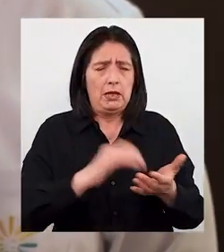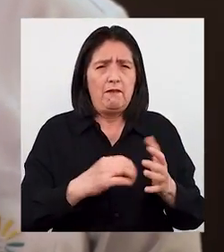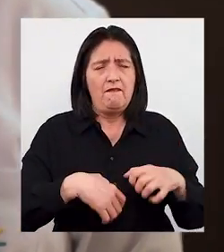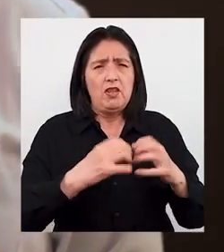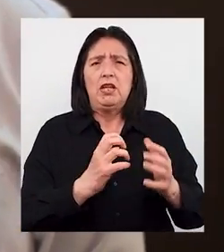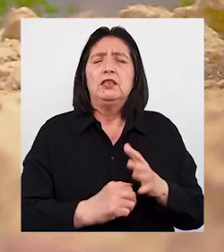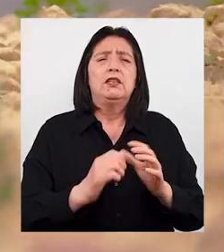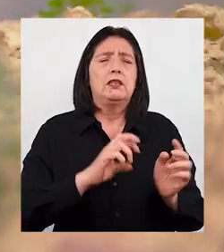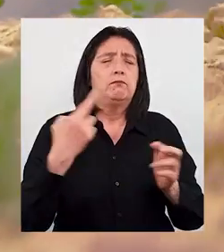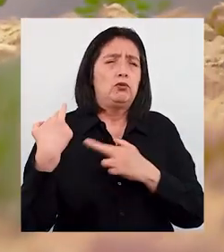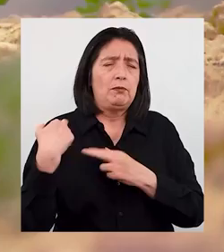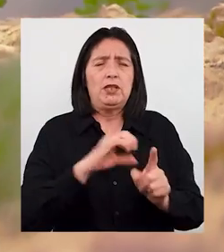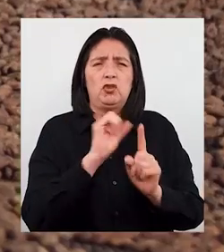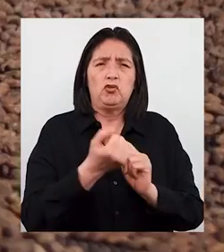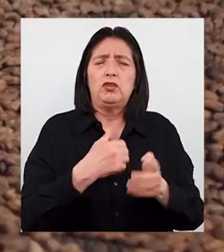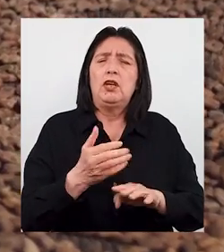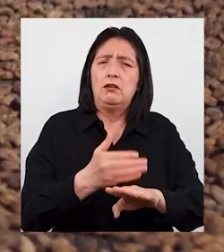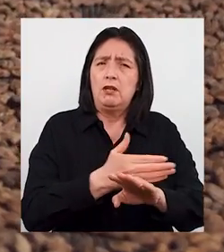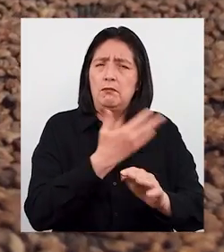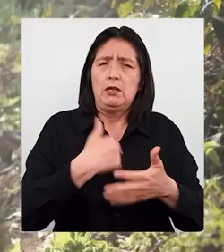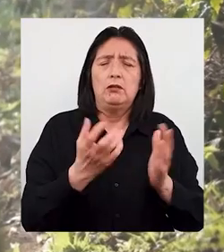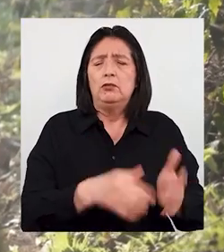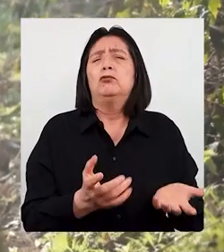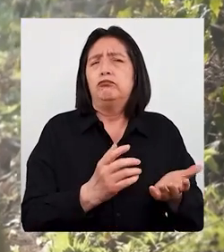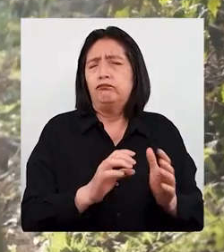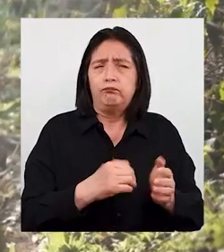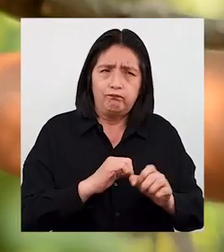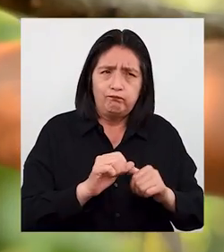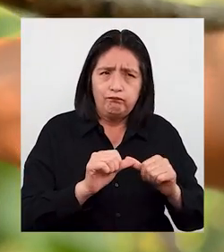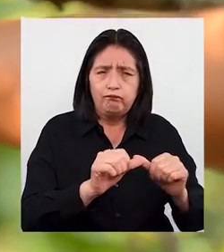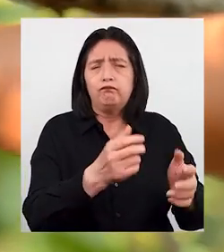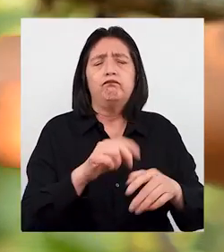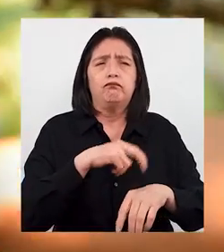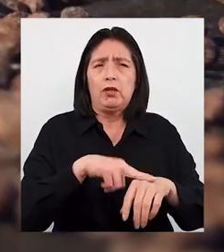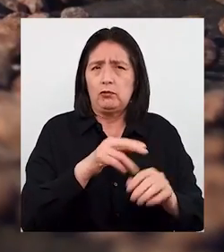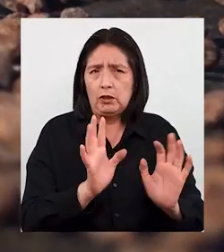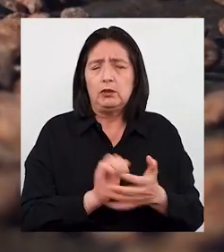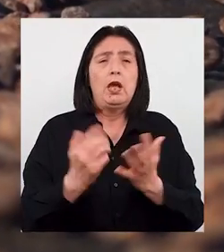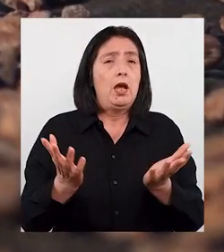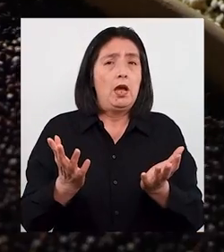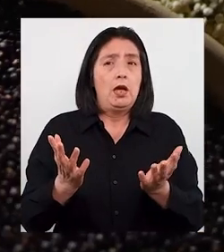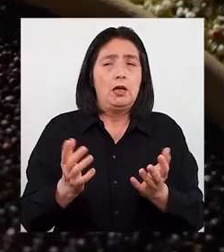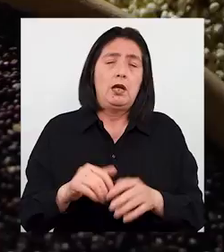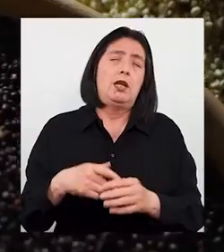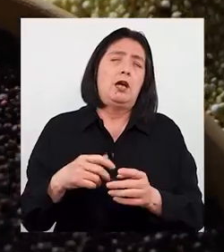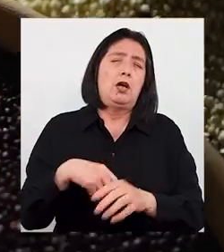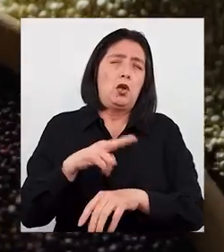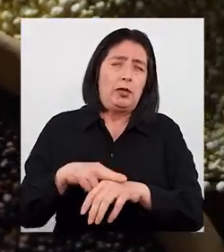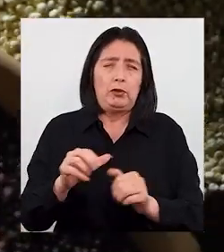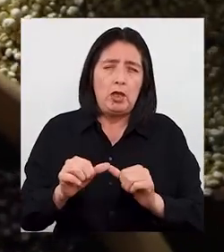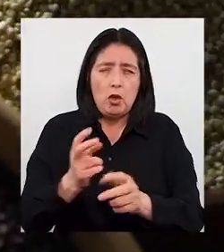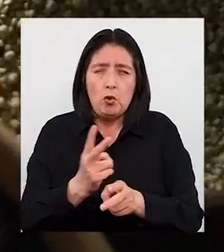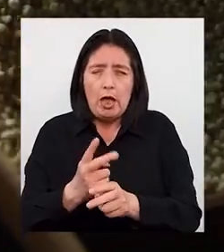el tema de responsabilidad social, mejorando y construyendo una empresa sostenible, ¿no? La sostenibilidad no es una alternativa,